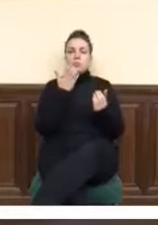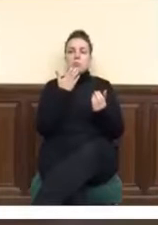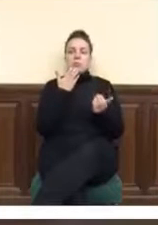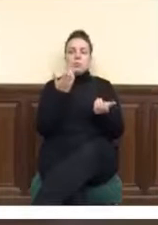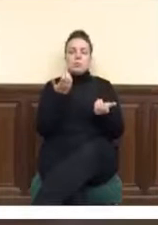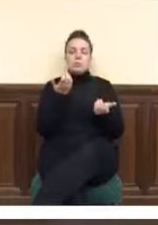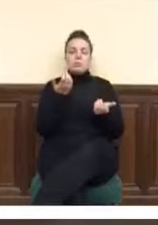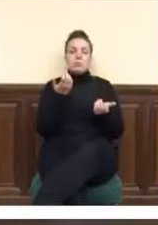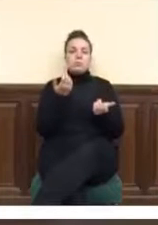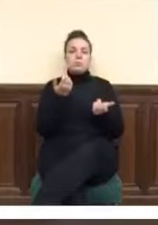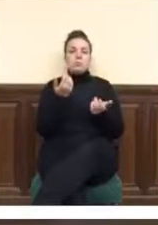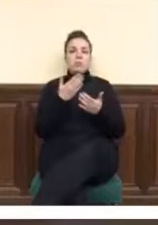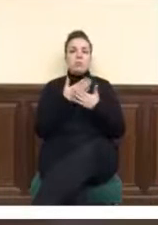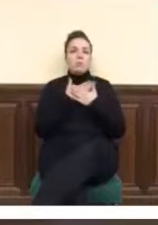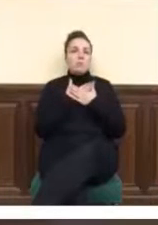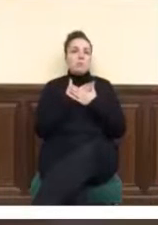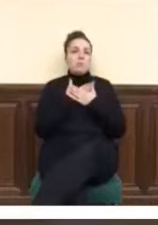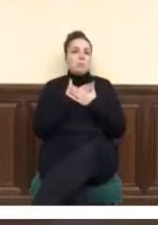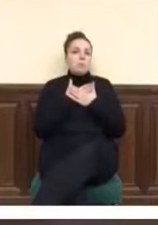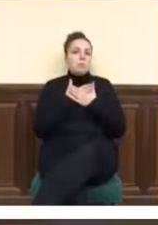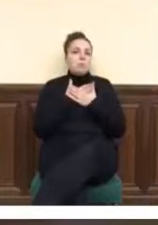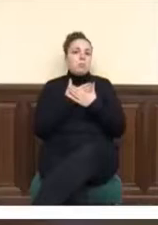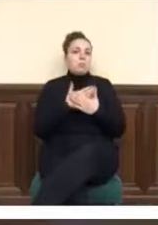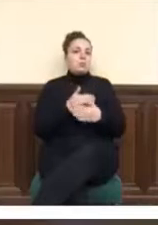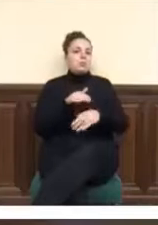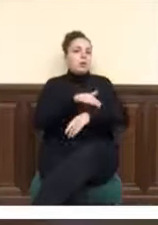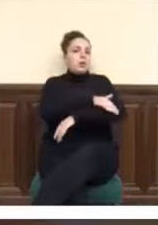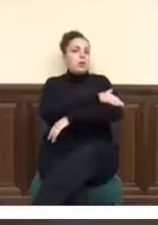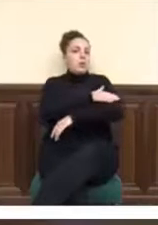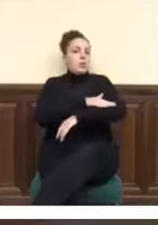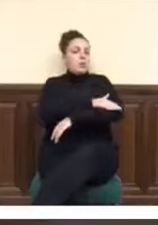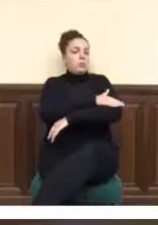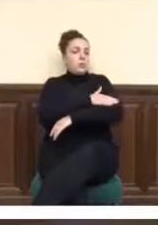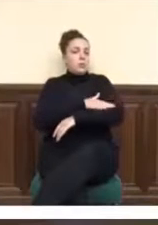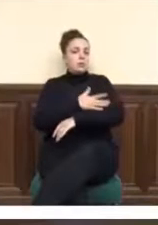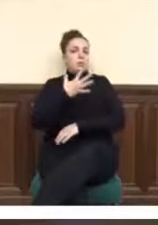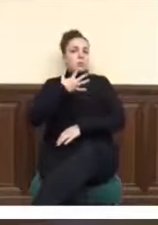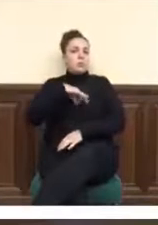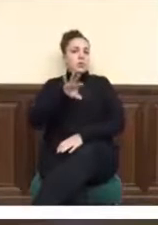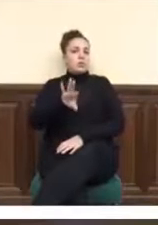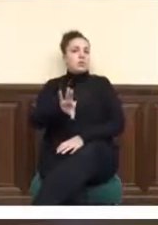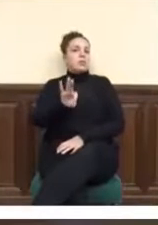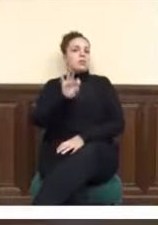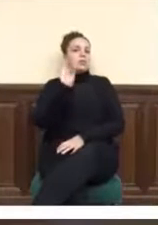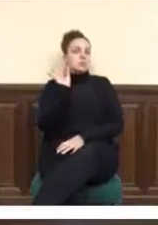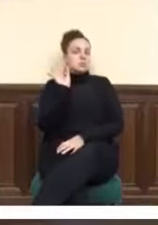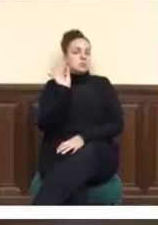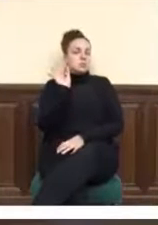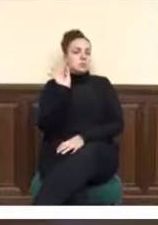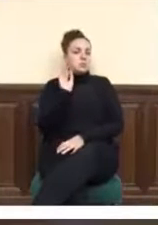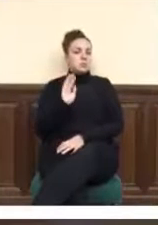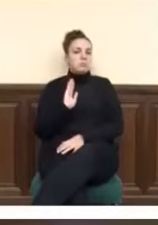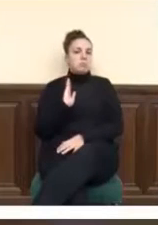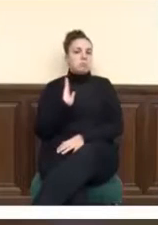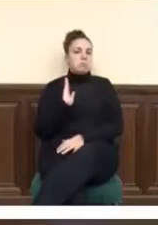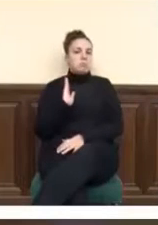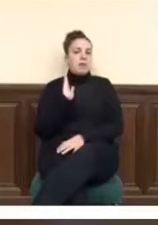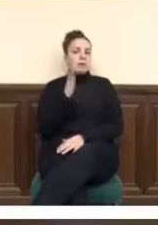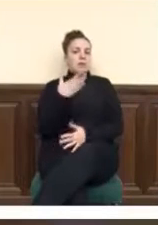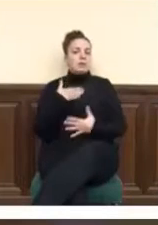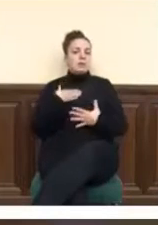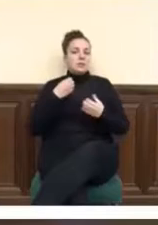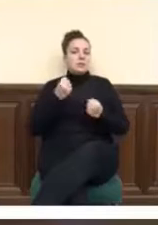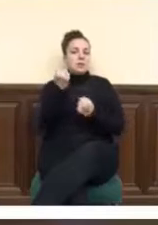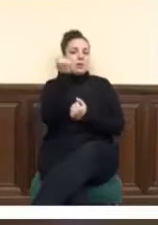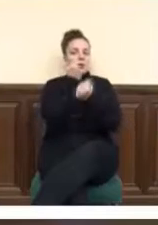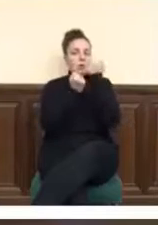voluntad subjetiva de determinados gobernantes que pueden tomar decisiones que afecten gravemente a la salud económica